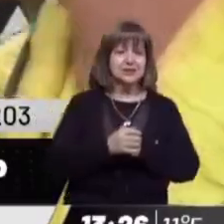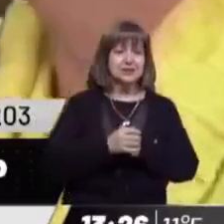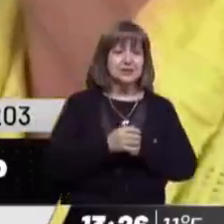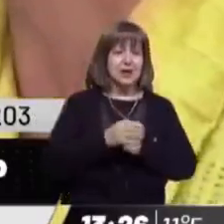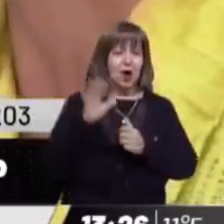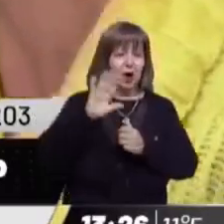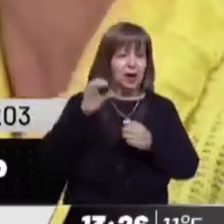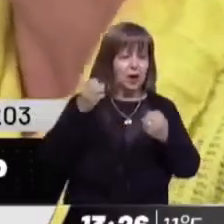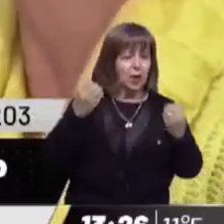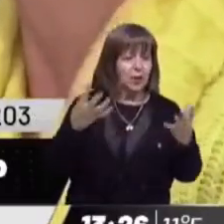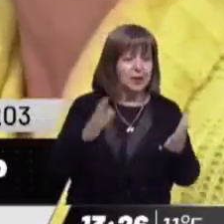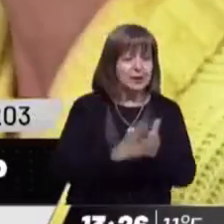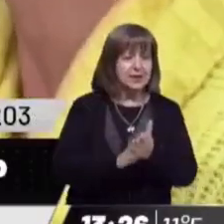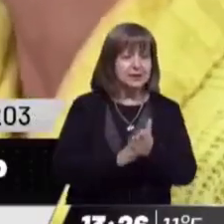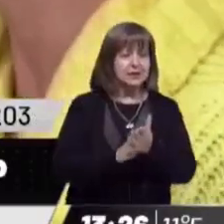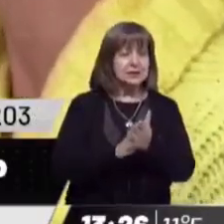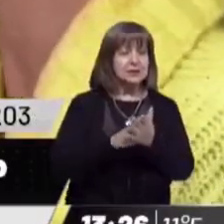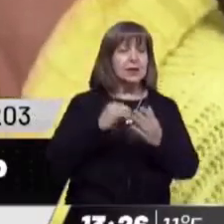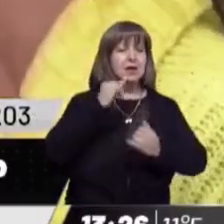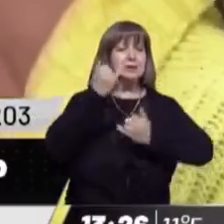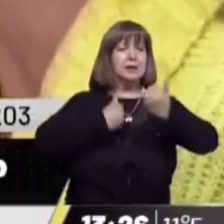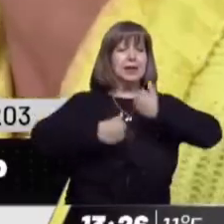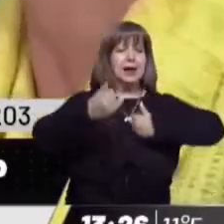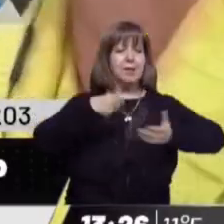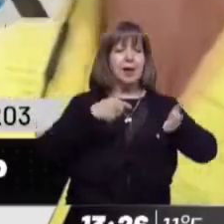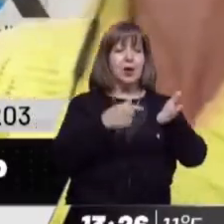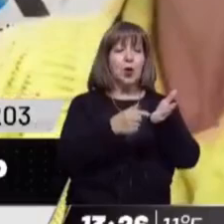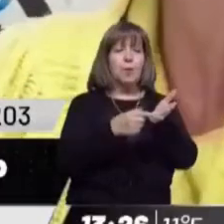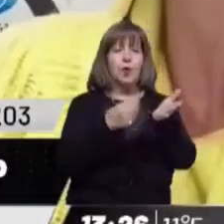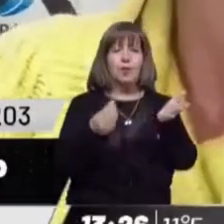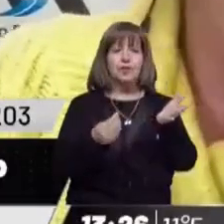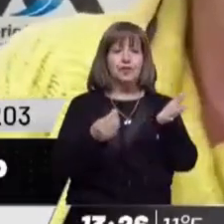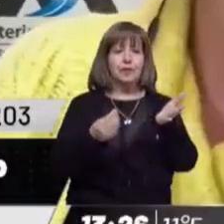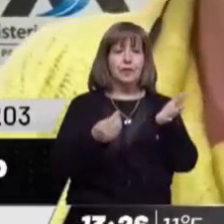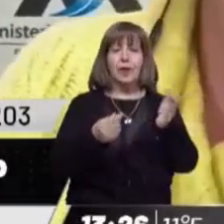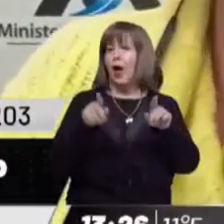funcionando. Bien. Bueno, ¿qué es lo que puede comentarle la ciudadanía en relación al funcionamiento?